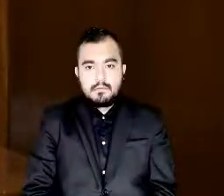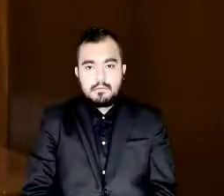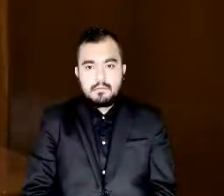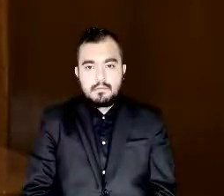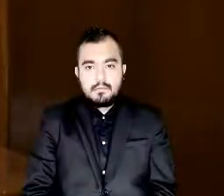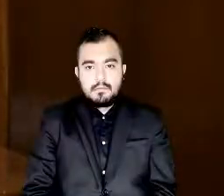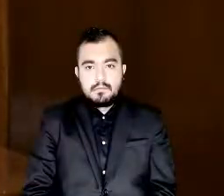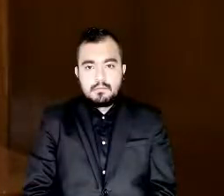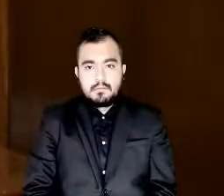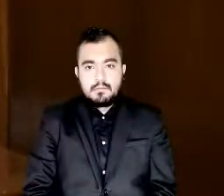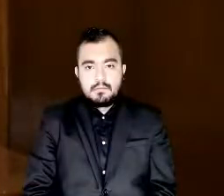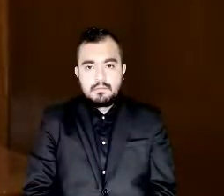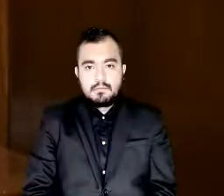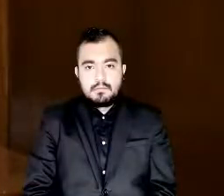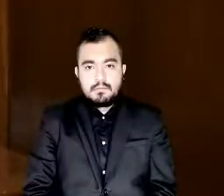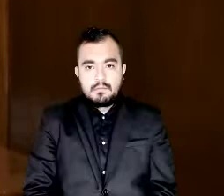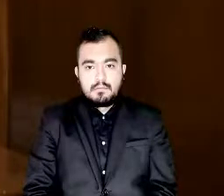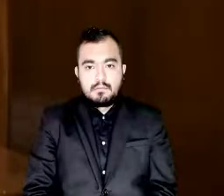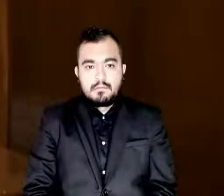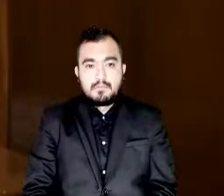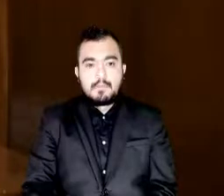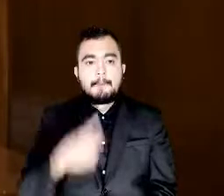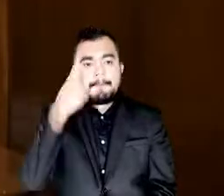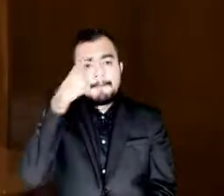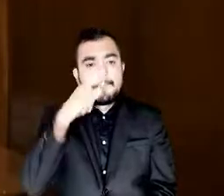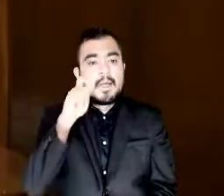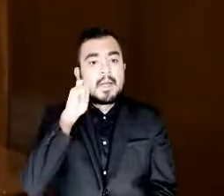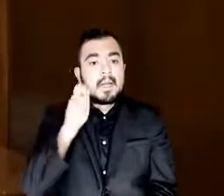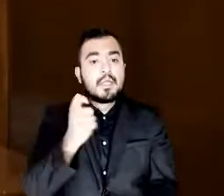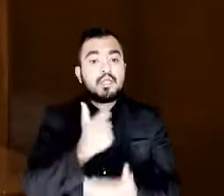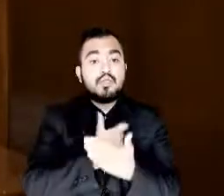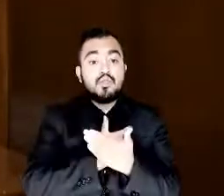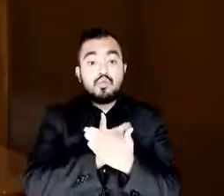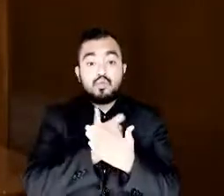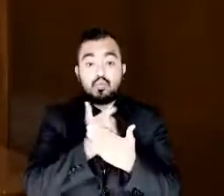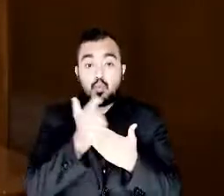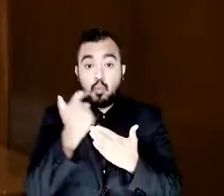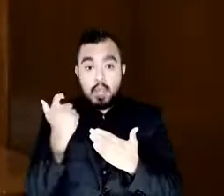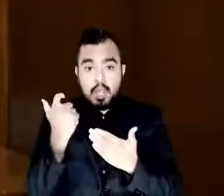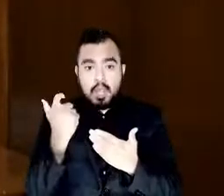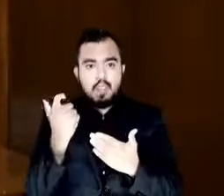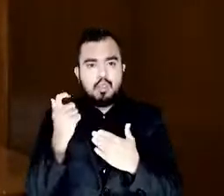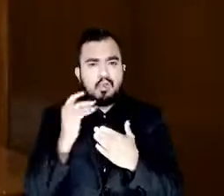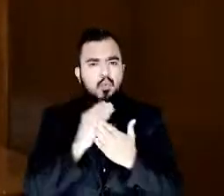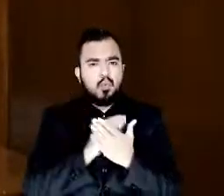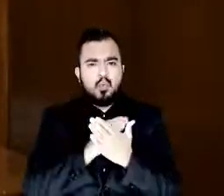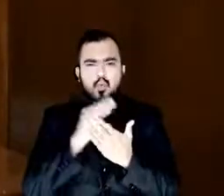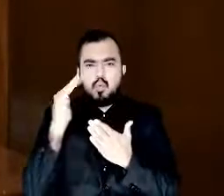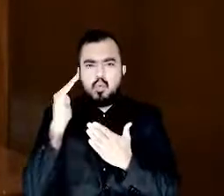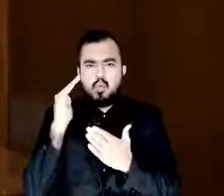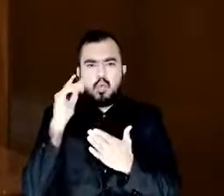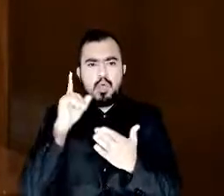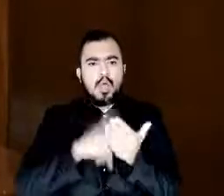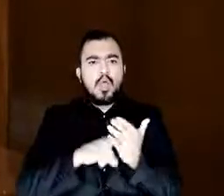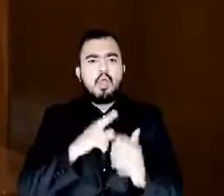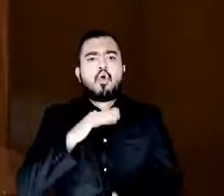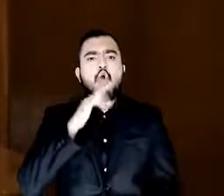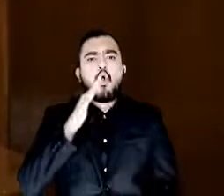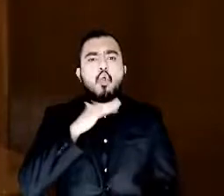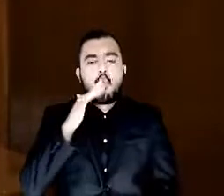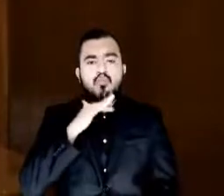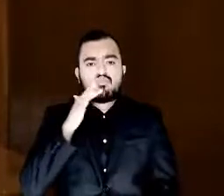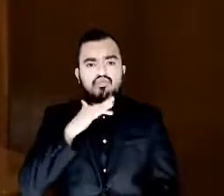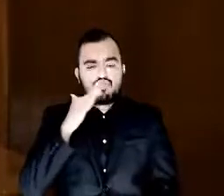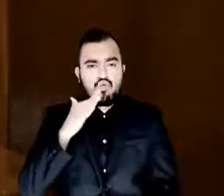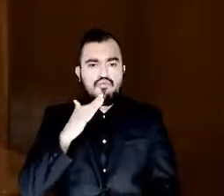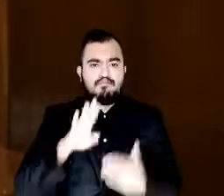interés particular de defender la postura de sueldos extravagantes, desproporcionados a costa de combatir la corrupción,